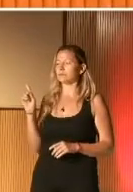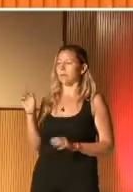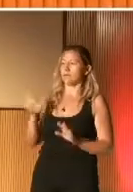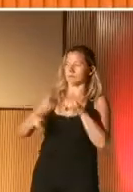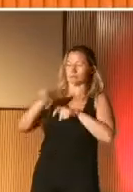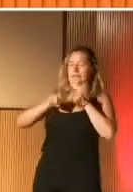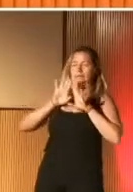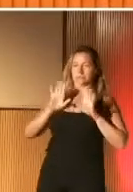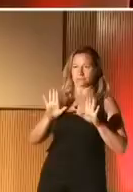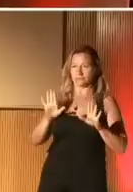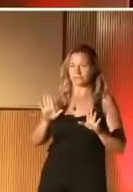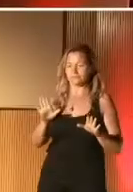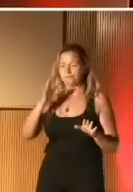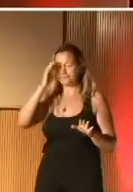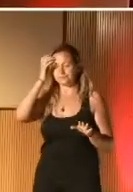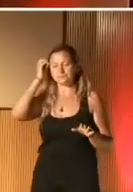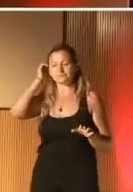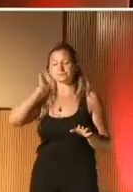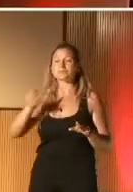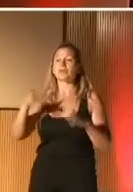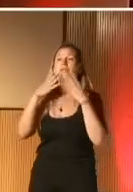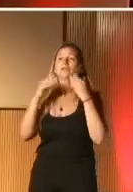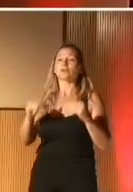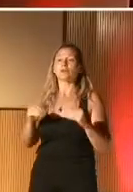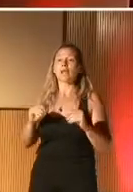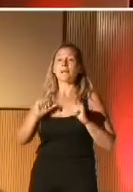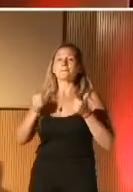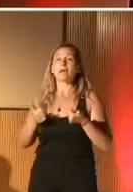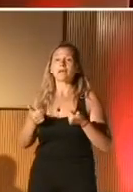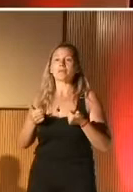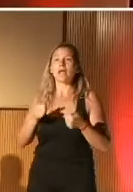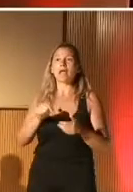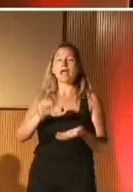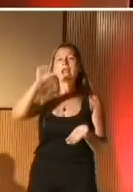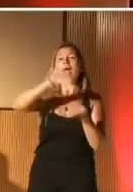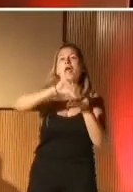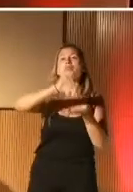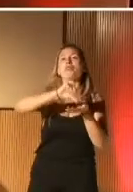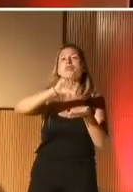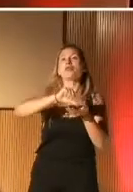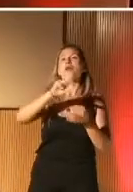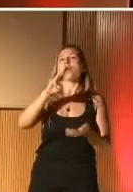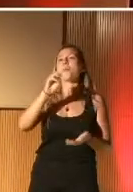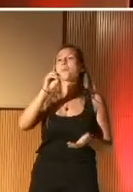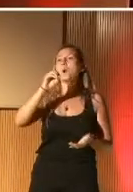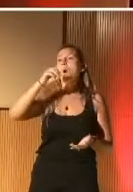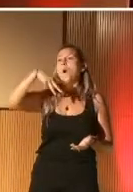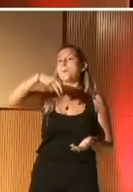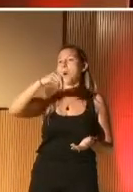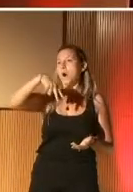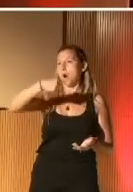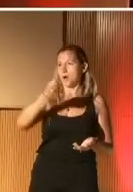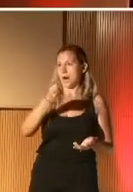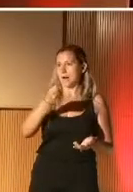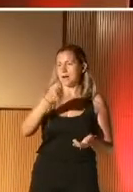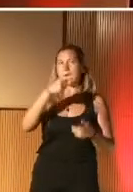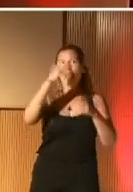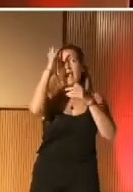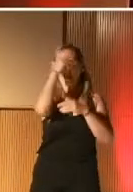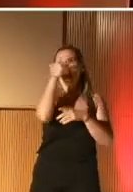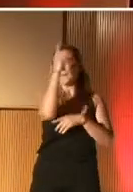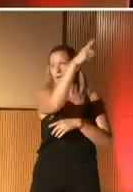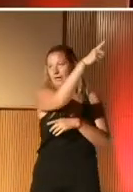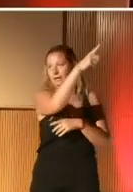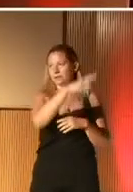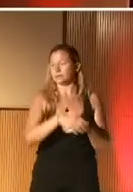atrás, ahí. Esta historia comienza en la ciudad californiana de Pomona, allá por 2001, donde una joven de 16 años, Brittany